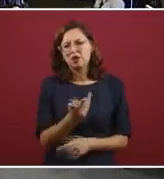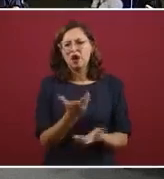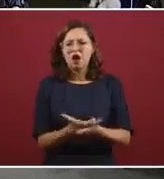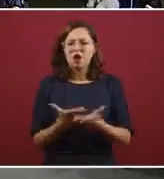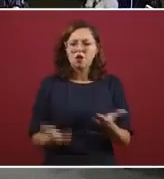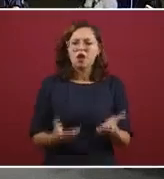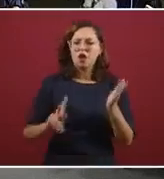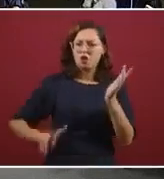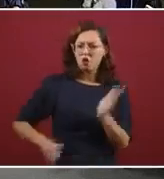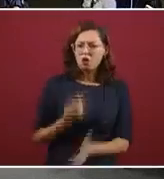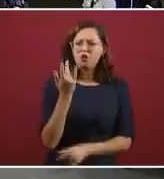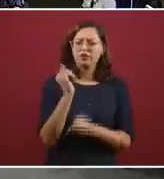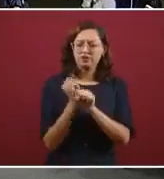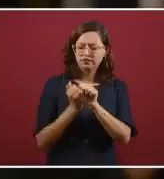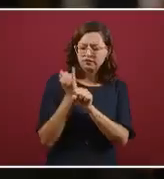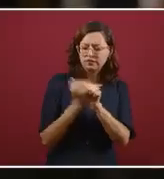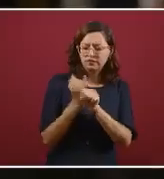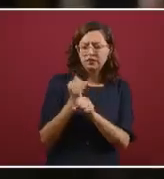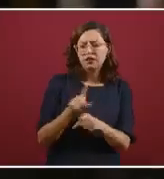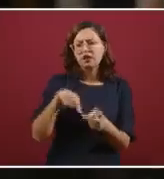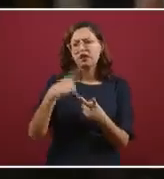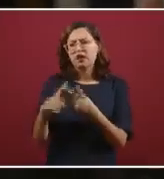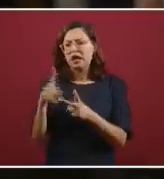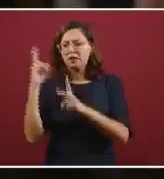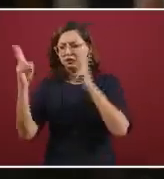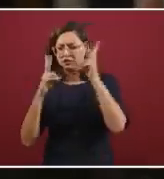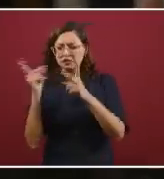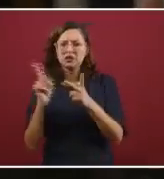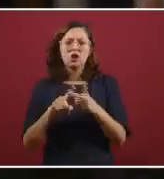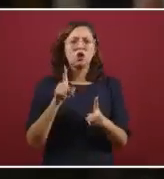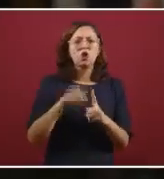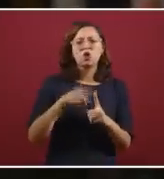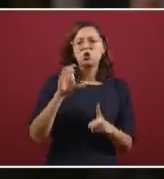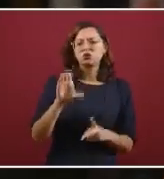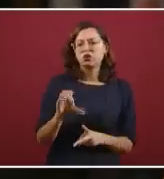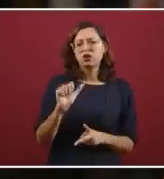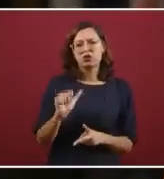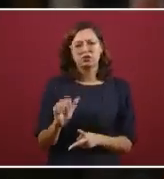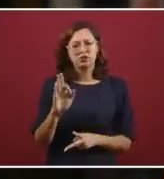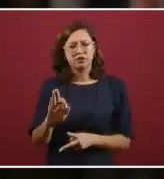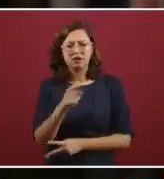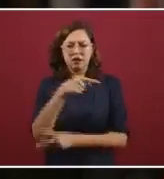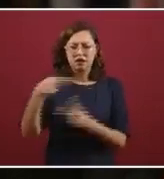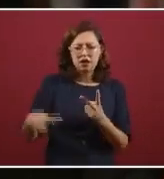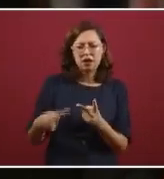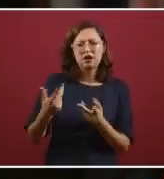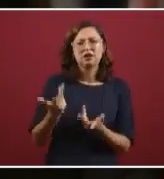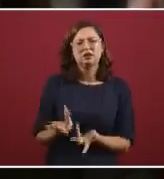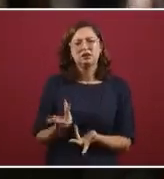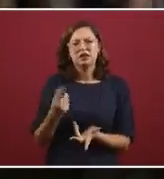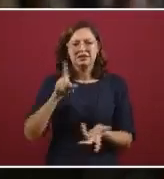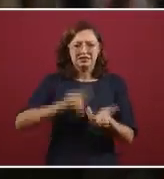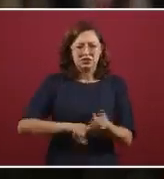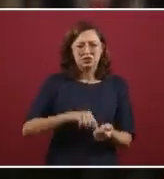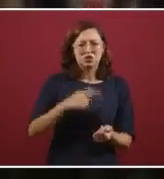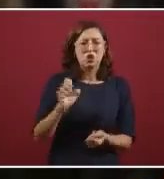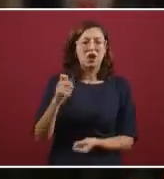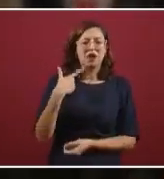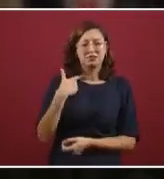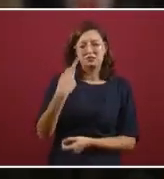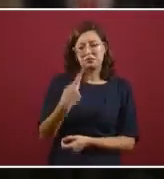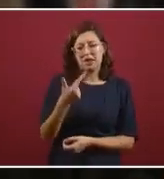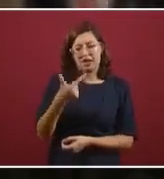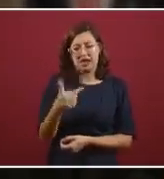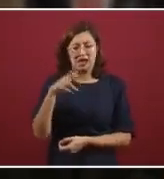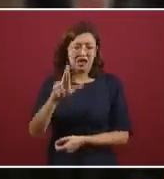que está pidiendo tanto a la Visitaduría como al Consejo de la Judicatura, se incluye, por ejemplo, en la parte de la PGR a quien fue